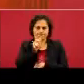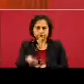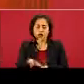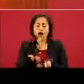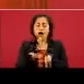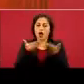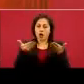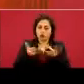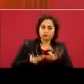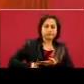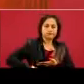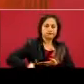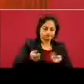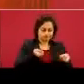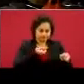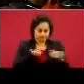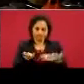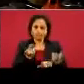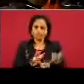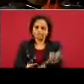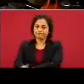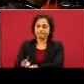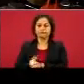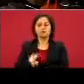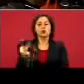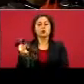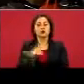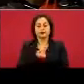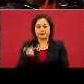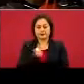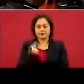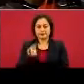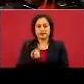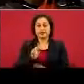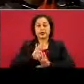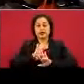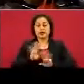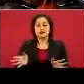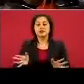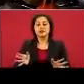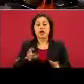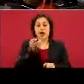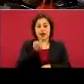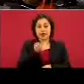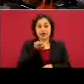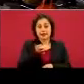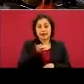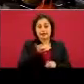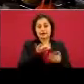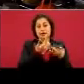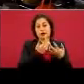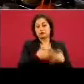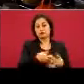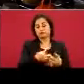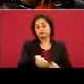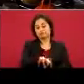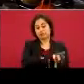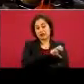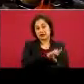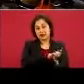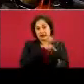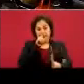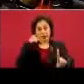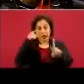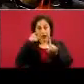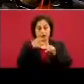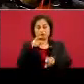Ya no va a ser la generación de energía eléctrica lo principal, sino